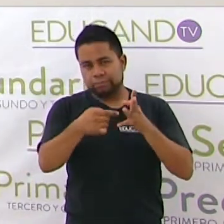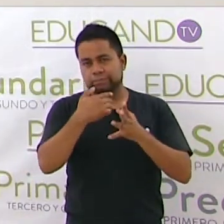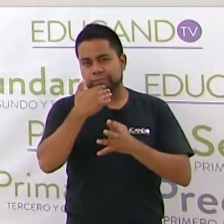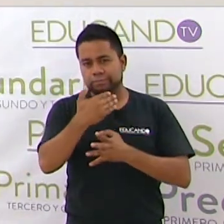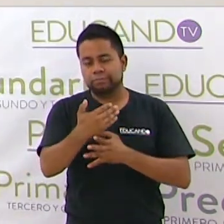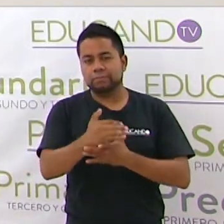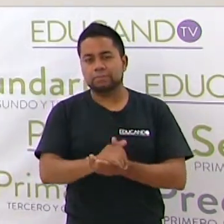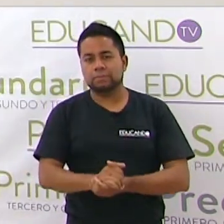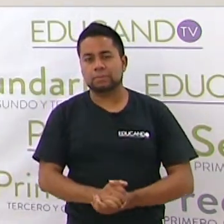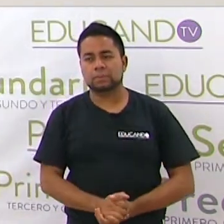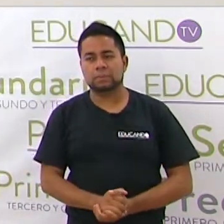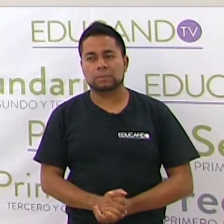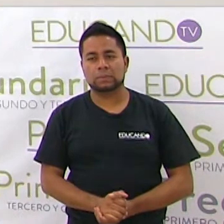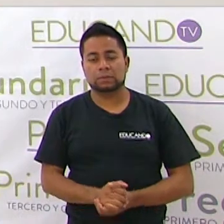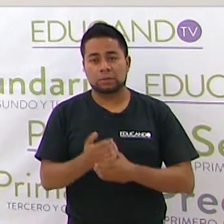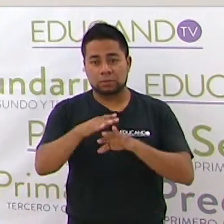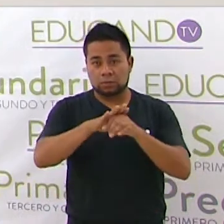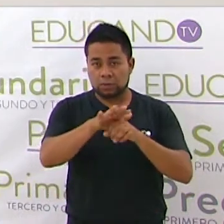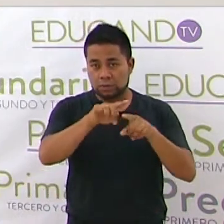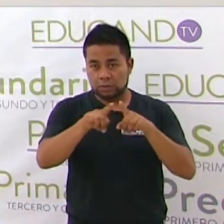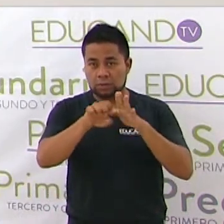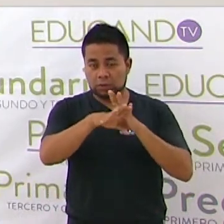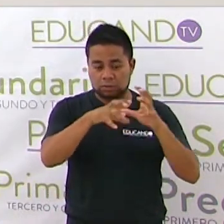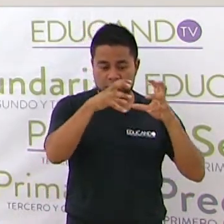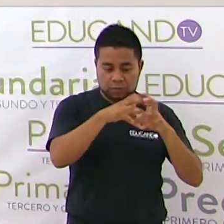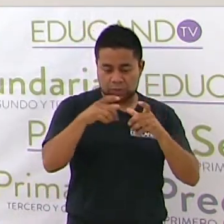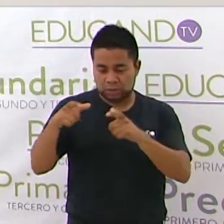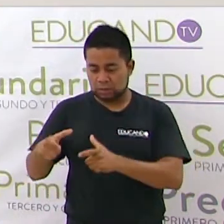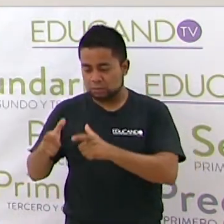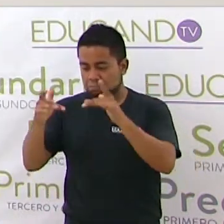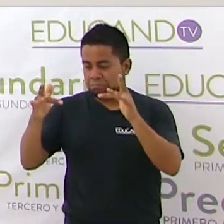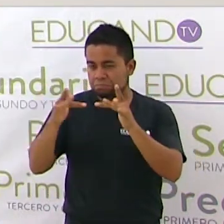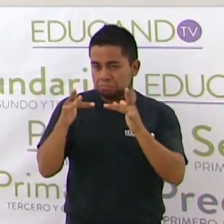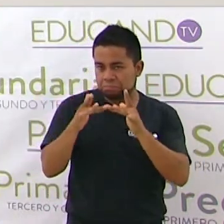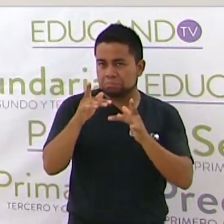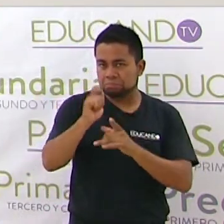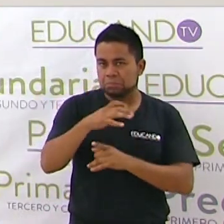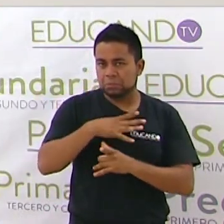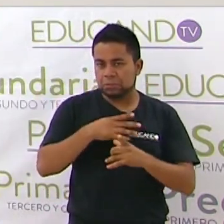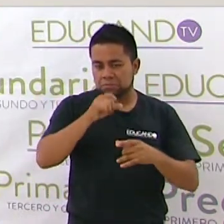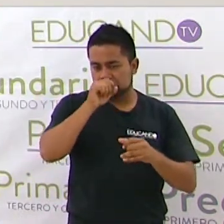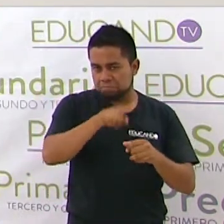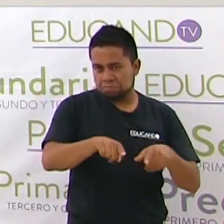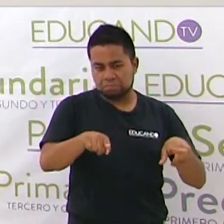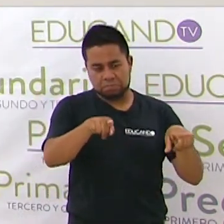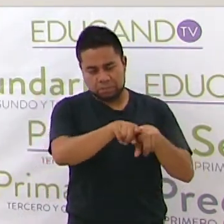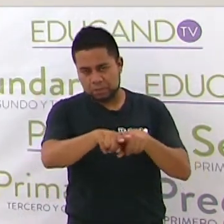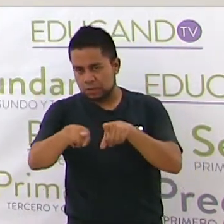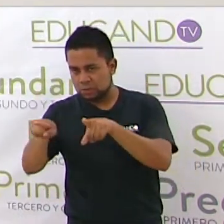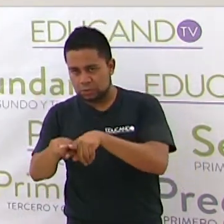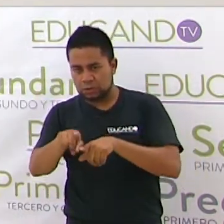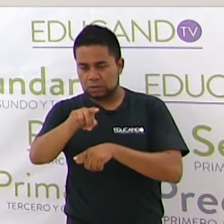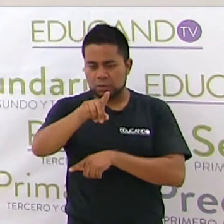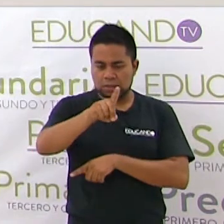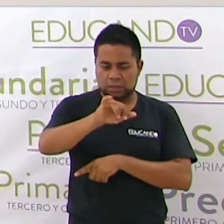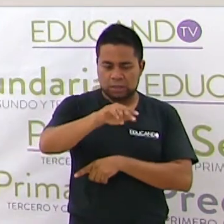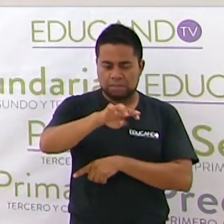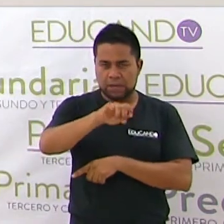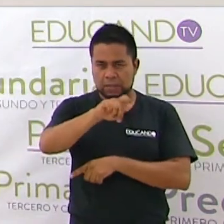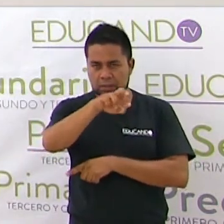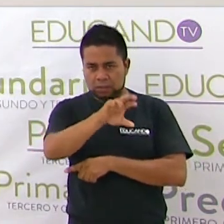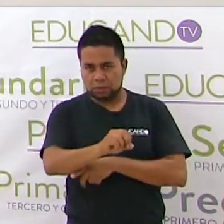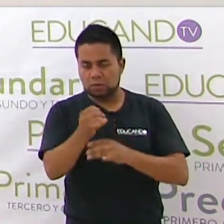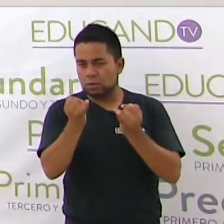vamos a aprender qué relación existe entre una esfera y este cilindro, que tienen pues el mismo diámetro, tienen el mismo radio. Esto